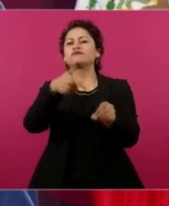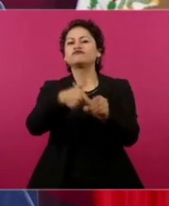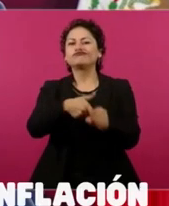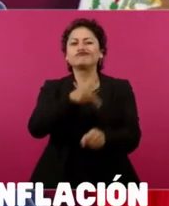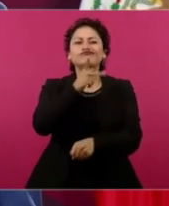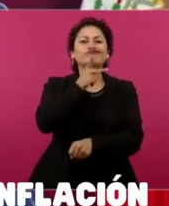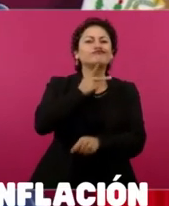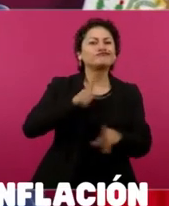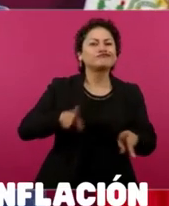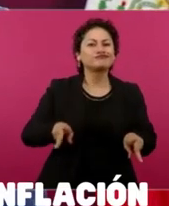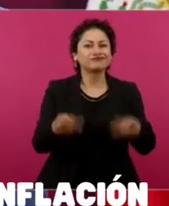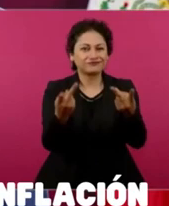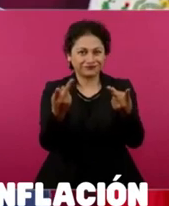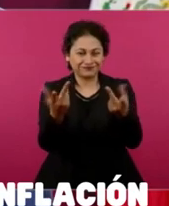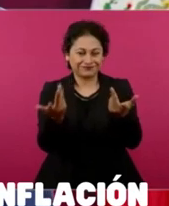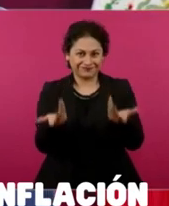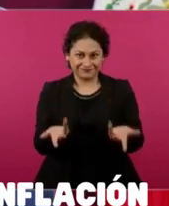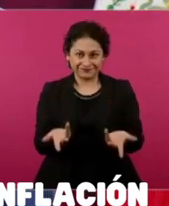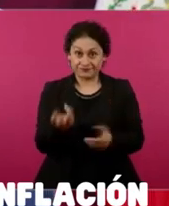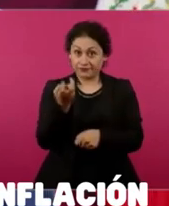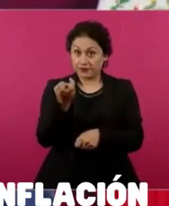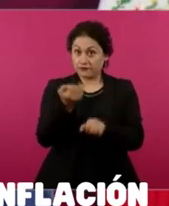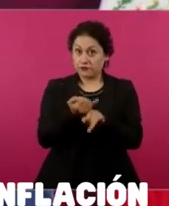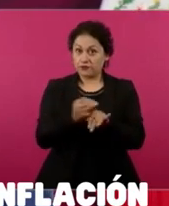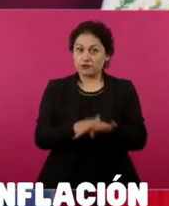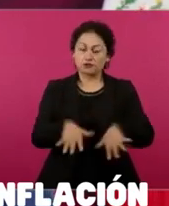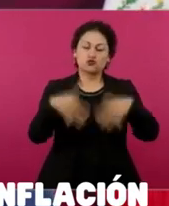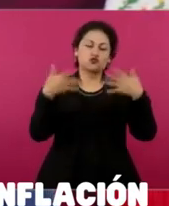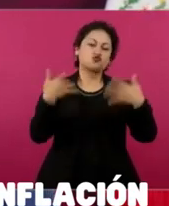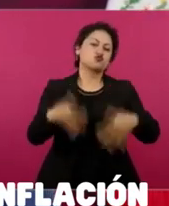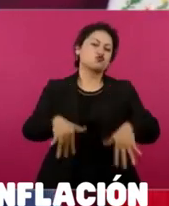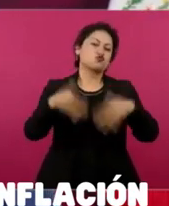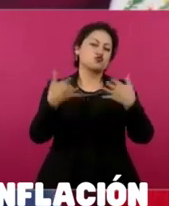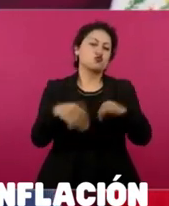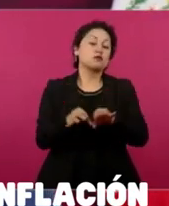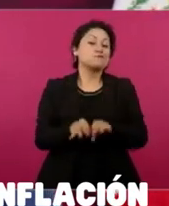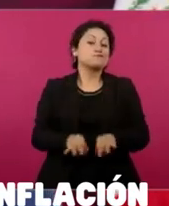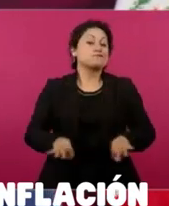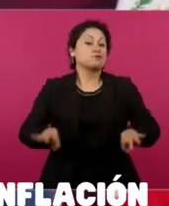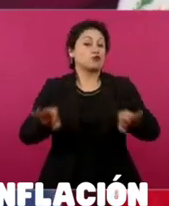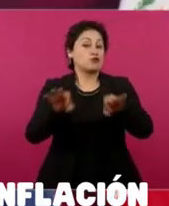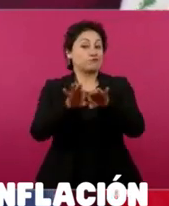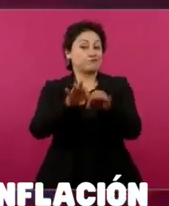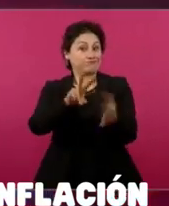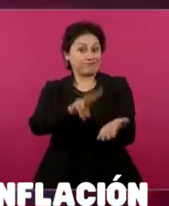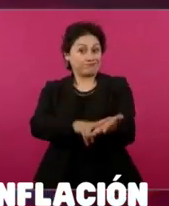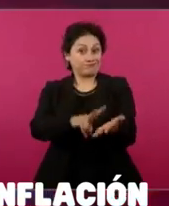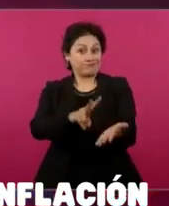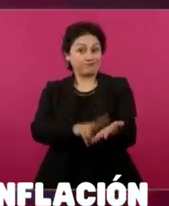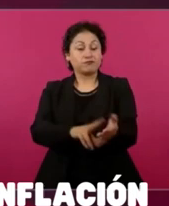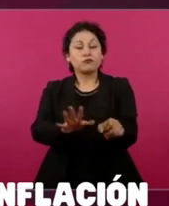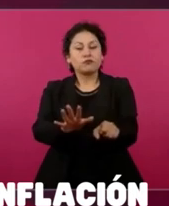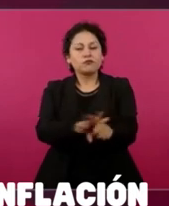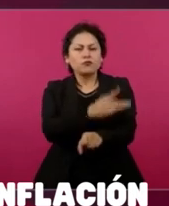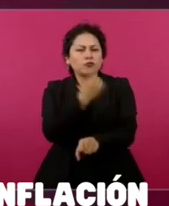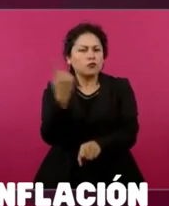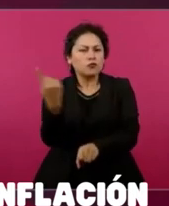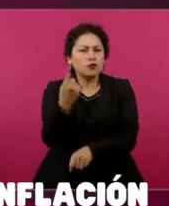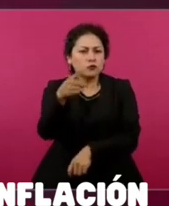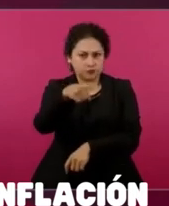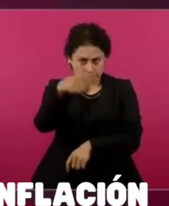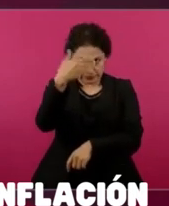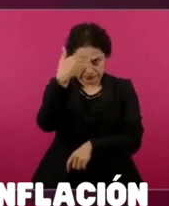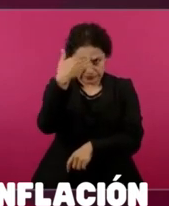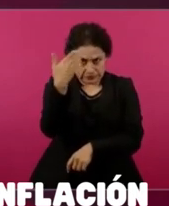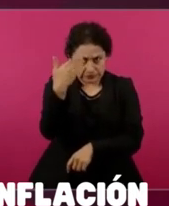Es una información muy importante porque ustedes saben que si